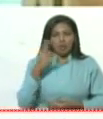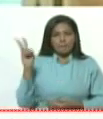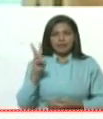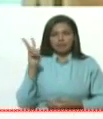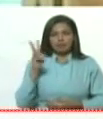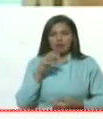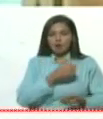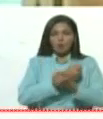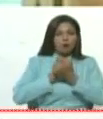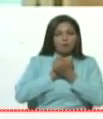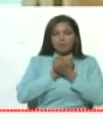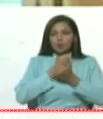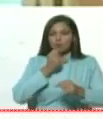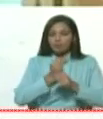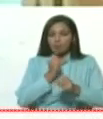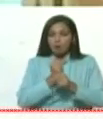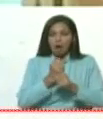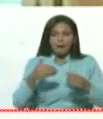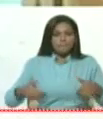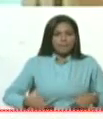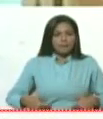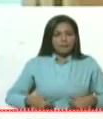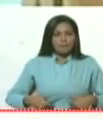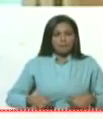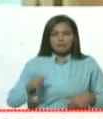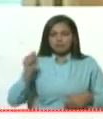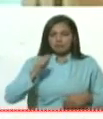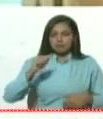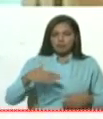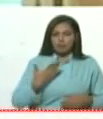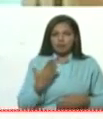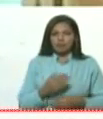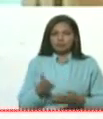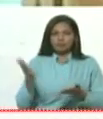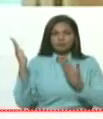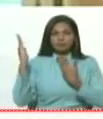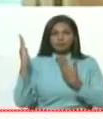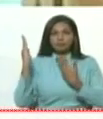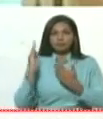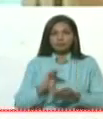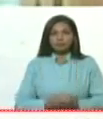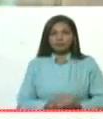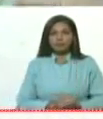con amor, con trabajo, con dedicación, sí se puede. Adelante Mérida.